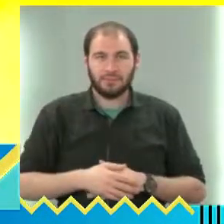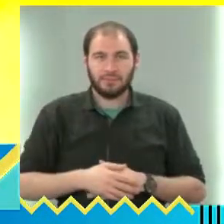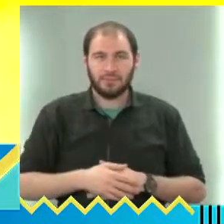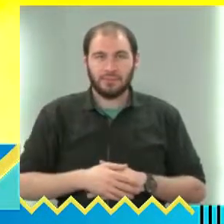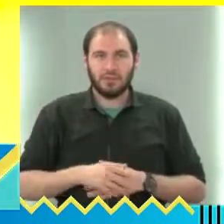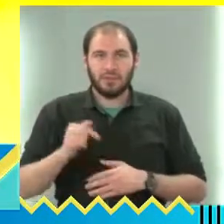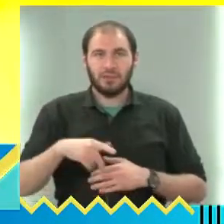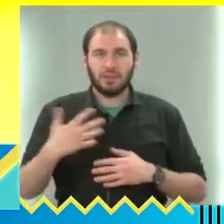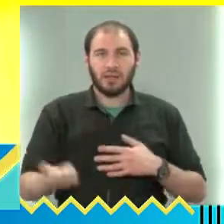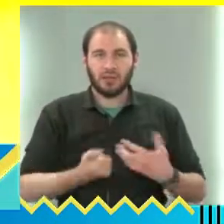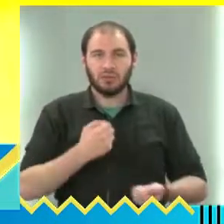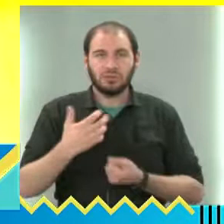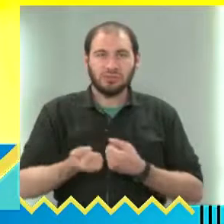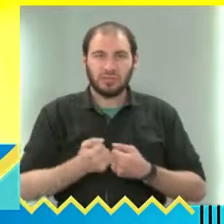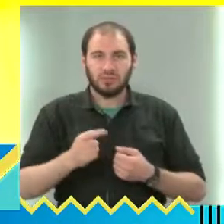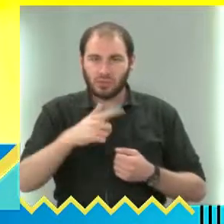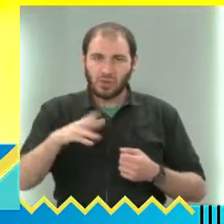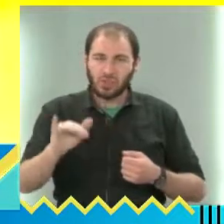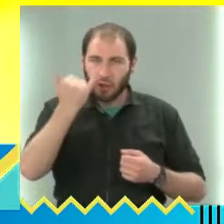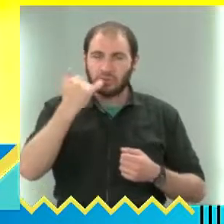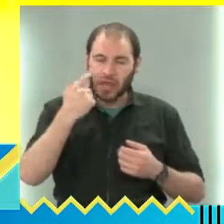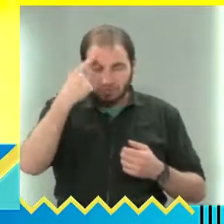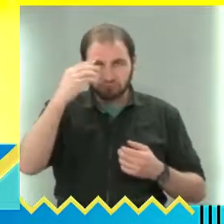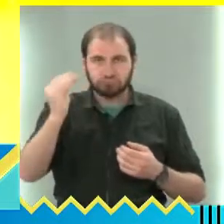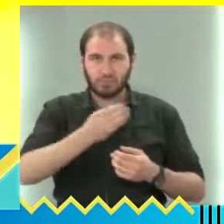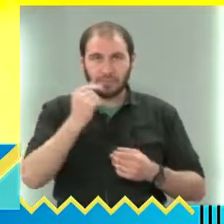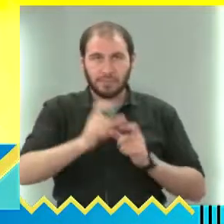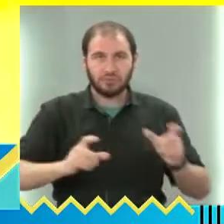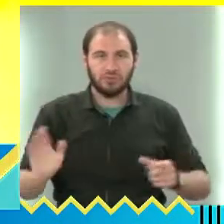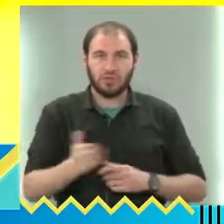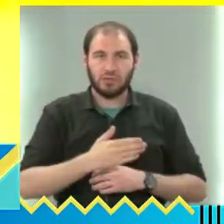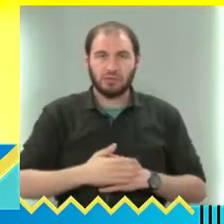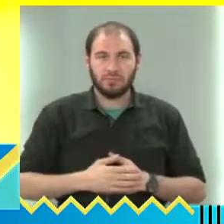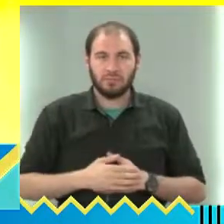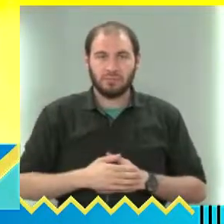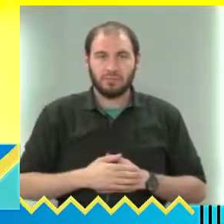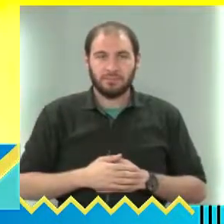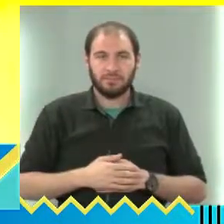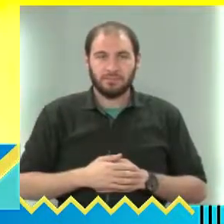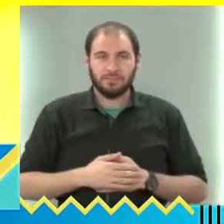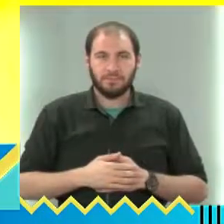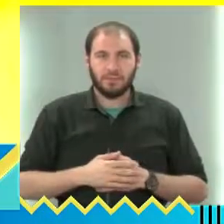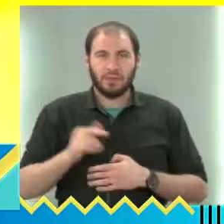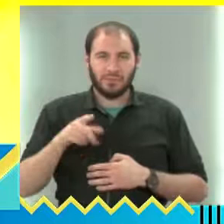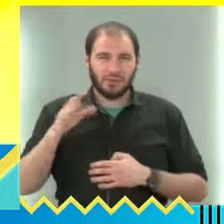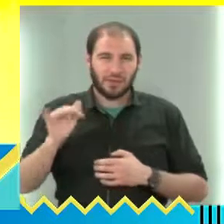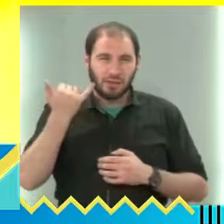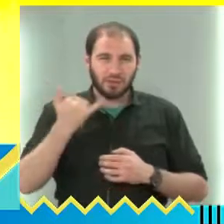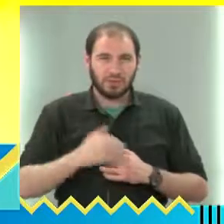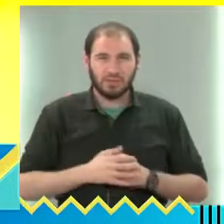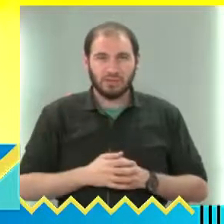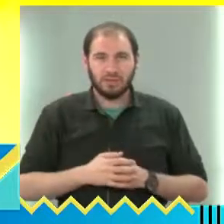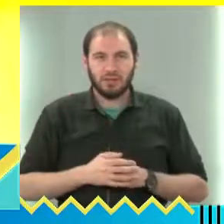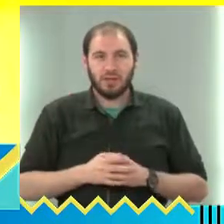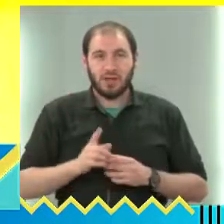se va logrando esa toma de conciencia en toda la población. Y que lo vas viendo, bueno,